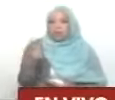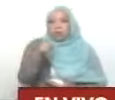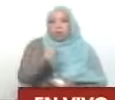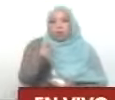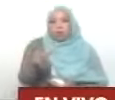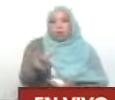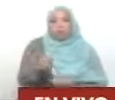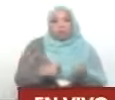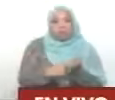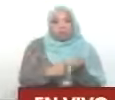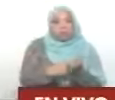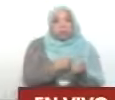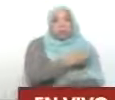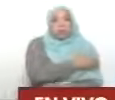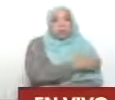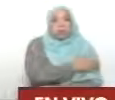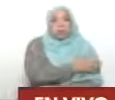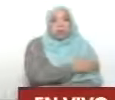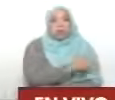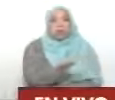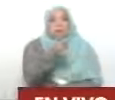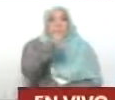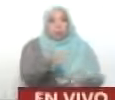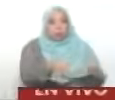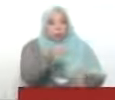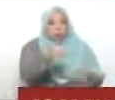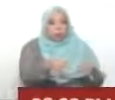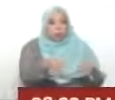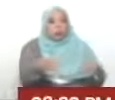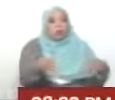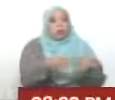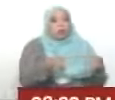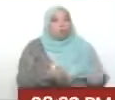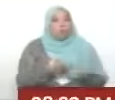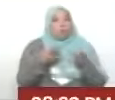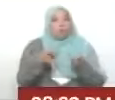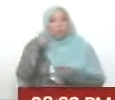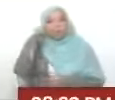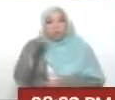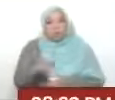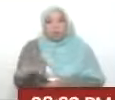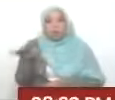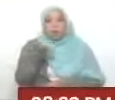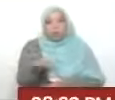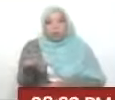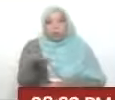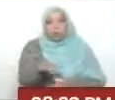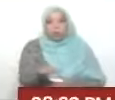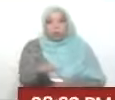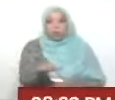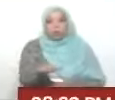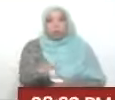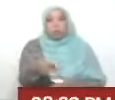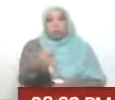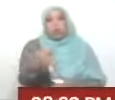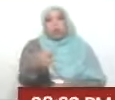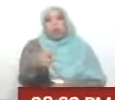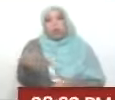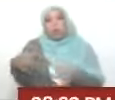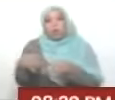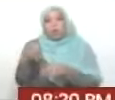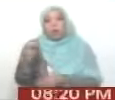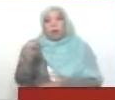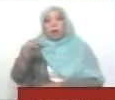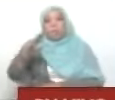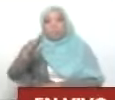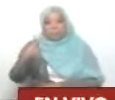deja embaucar por Primero Justicia, por Voluntad Popular, por esta gente. Por Acción Democrática, por